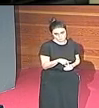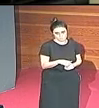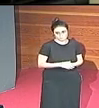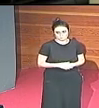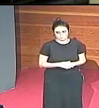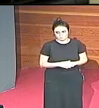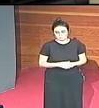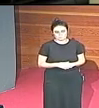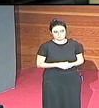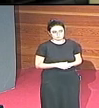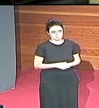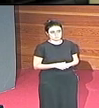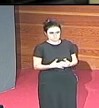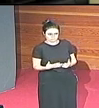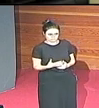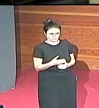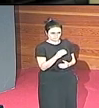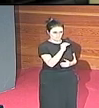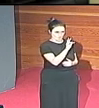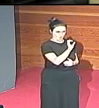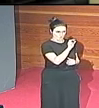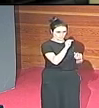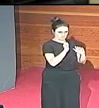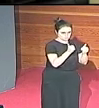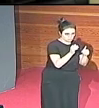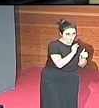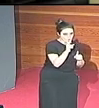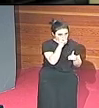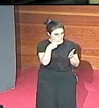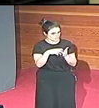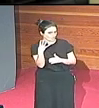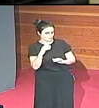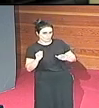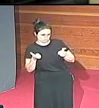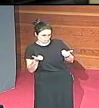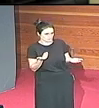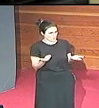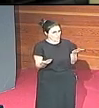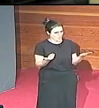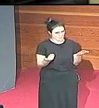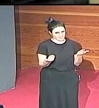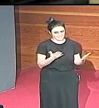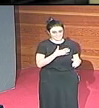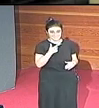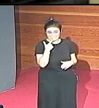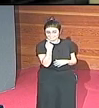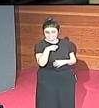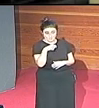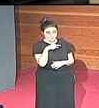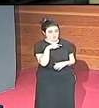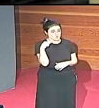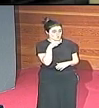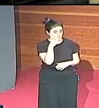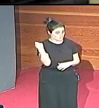O empezó con la OTAN, o empezó en el 2014. O sea, el presidente ruso nos está